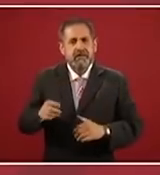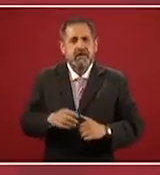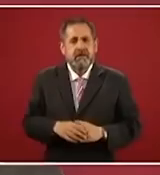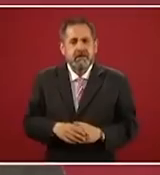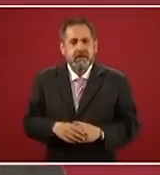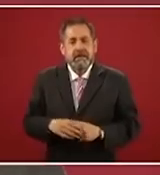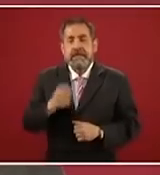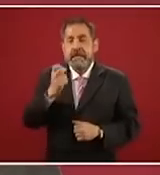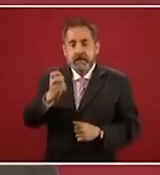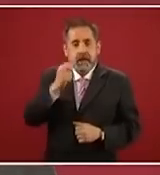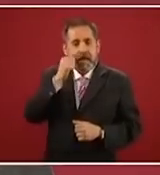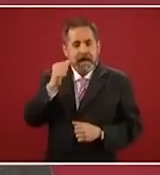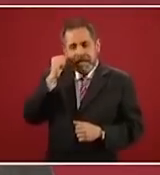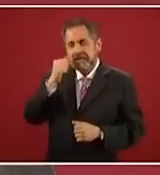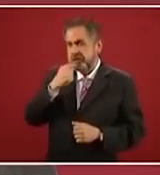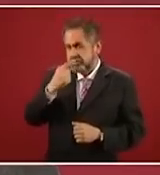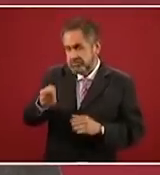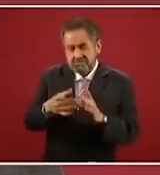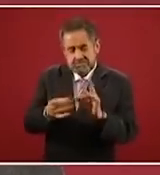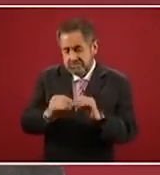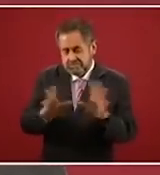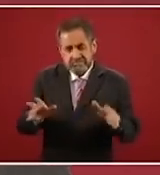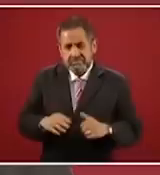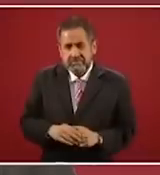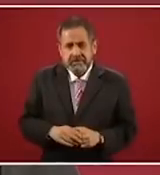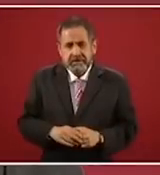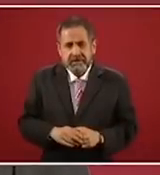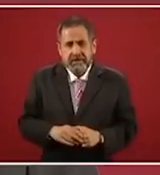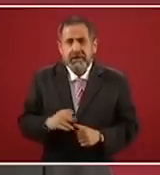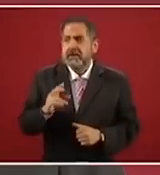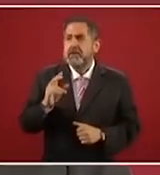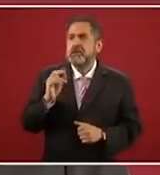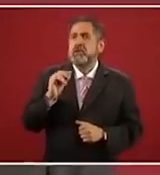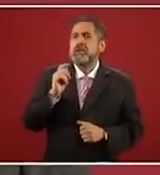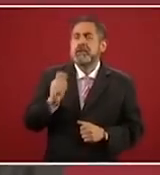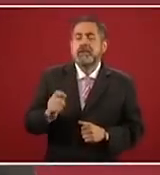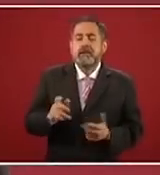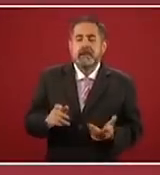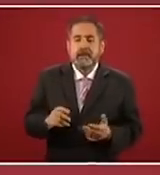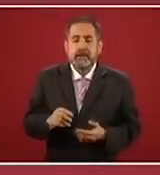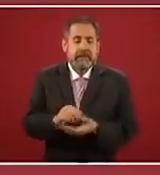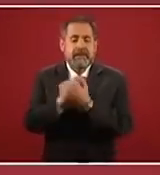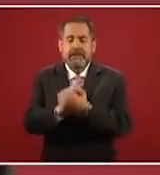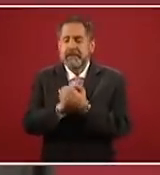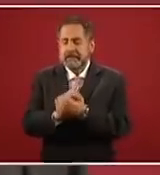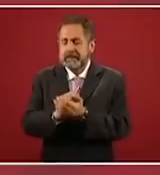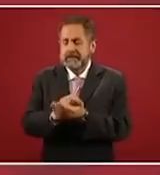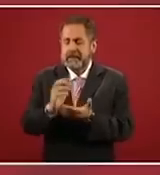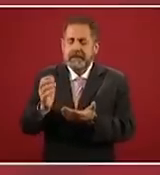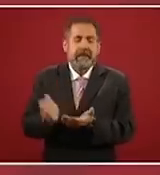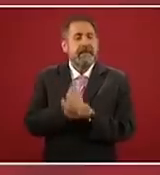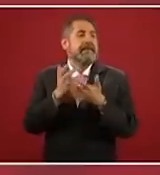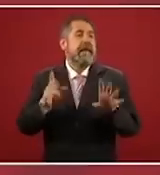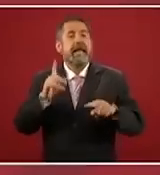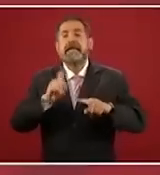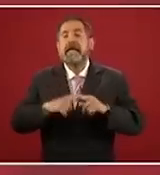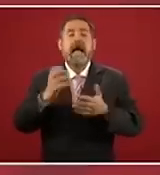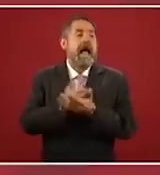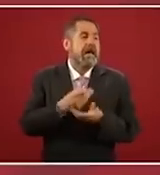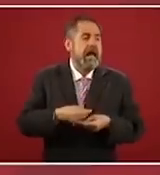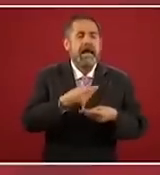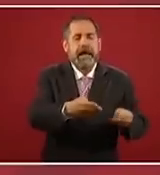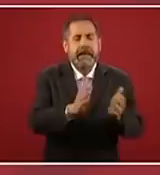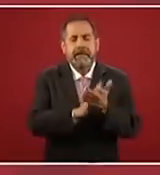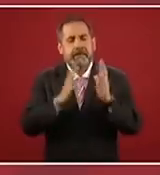y de eso hablamos ayer, de que no es nada más la rifa quien se